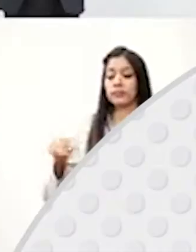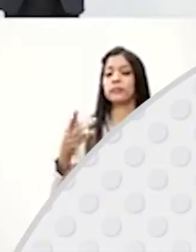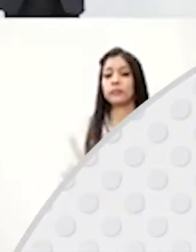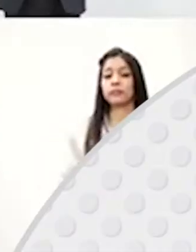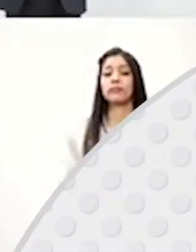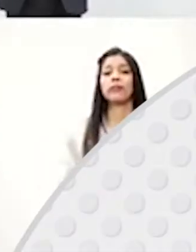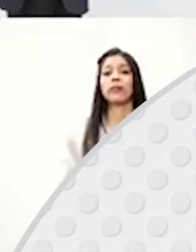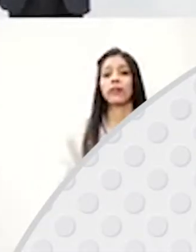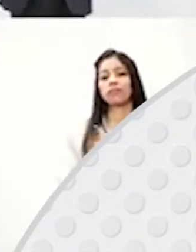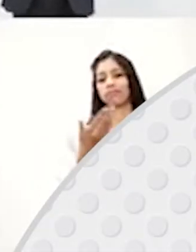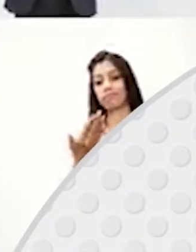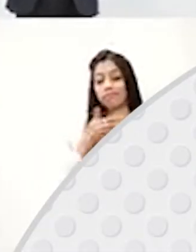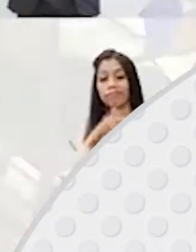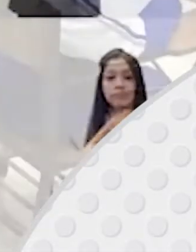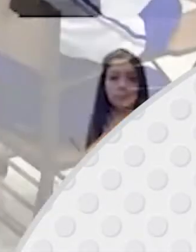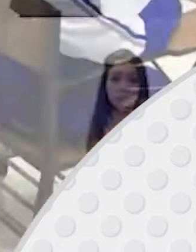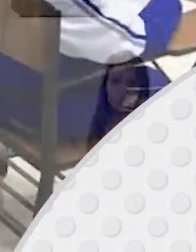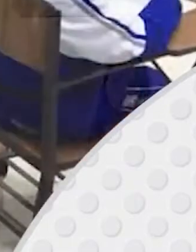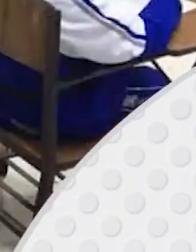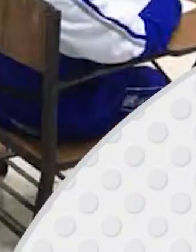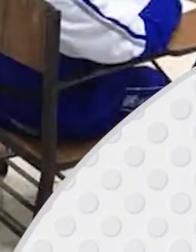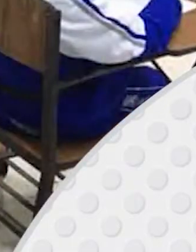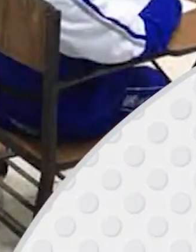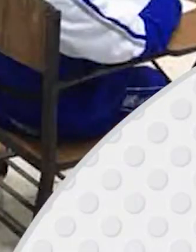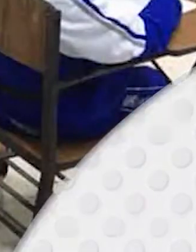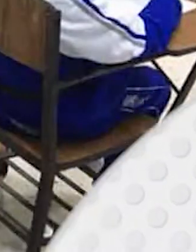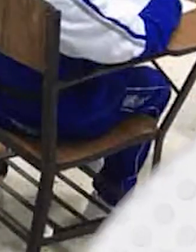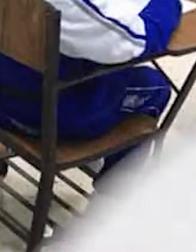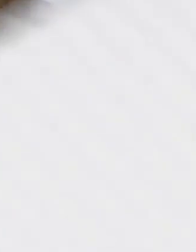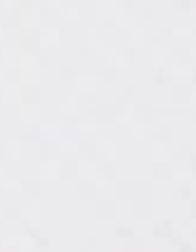escuelas de tiempo completo se reactivarán el 25 de abril.